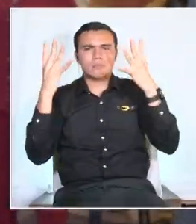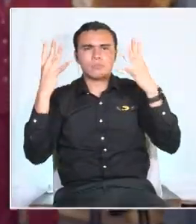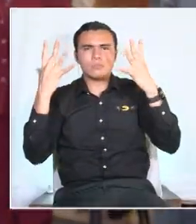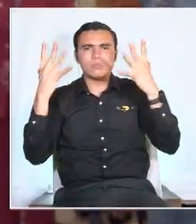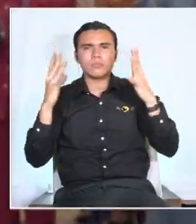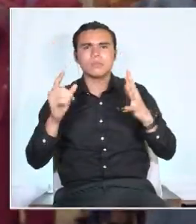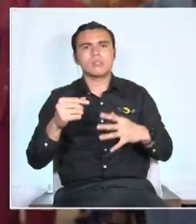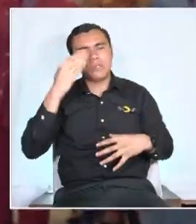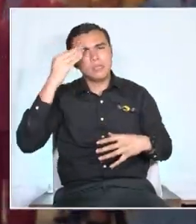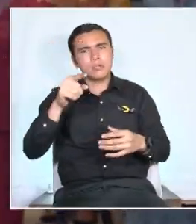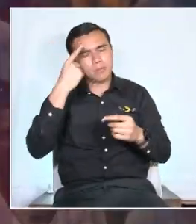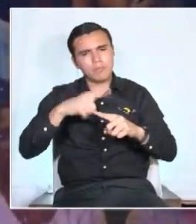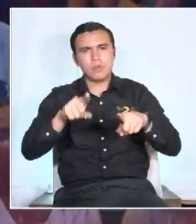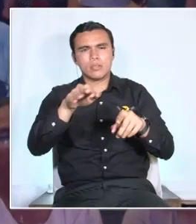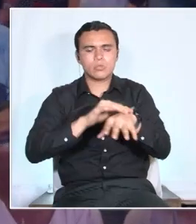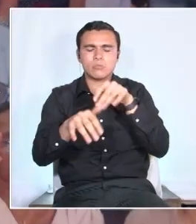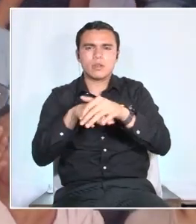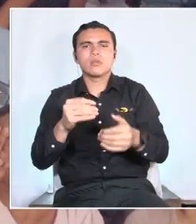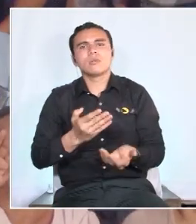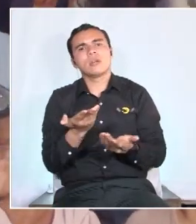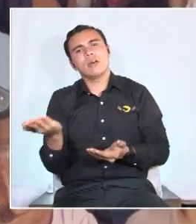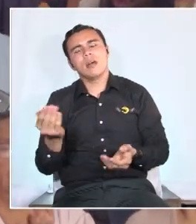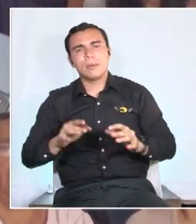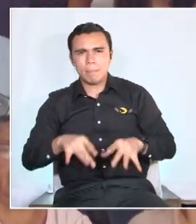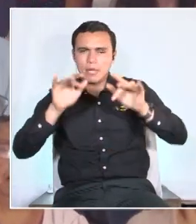Usted no sabía, pero en sus manos hay milagros.